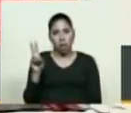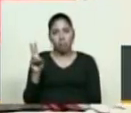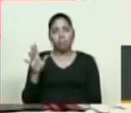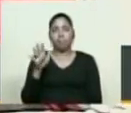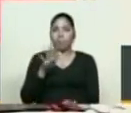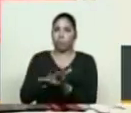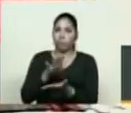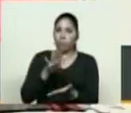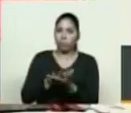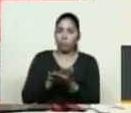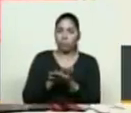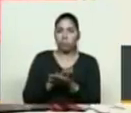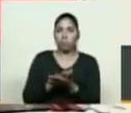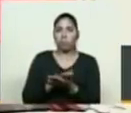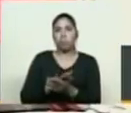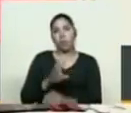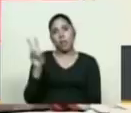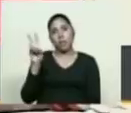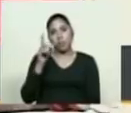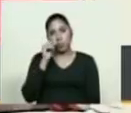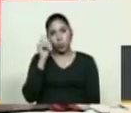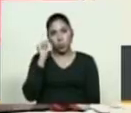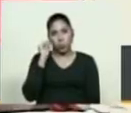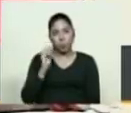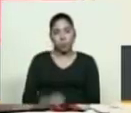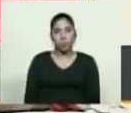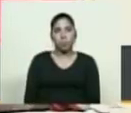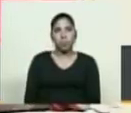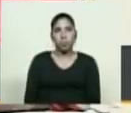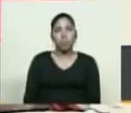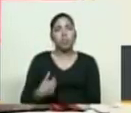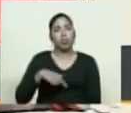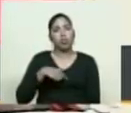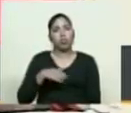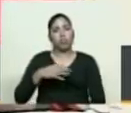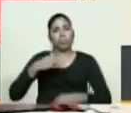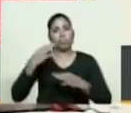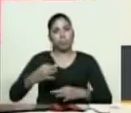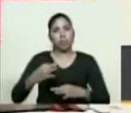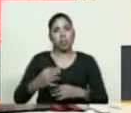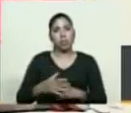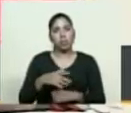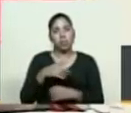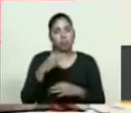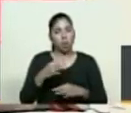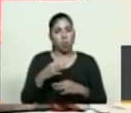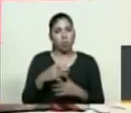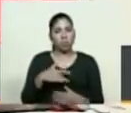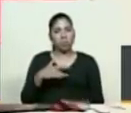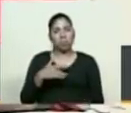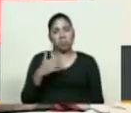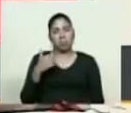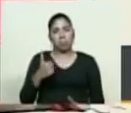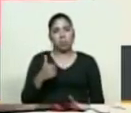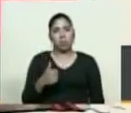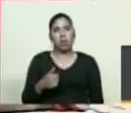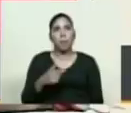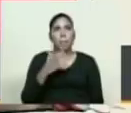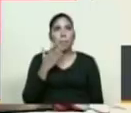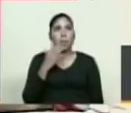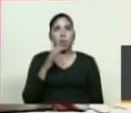tranquilidad para todos los venezolanos y las venezolanas. Estamos seguros que los que le piden a todos los santos